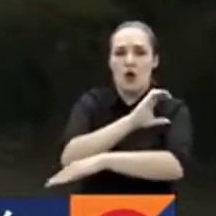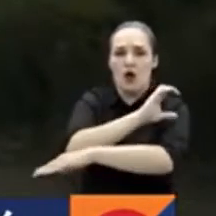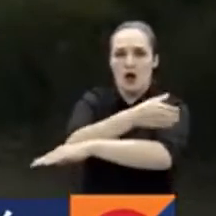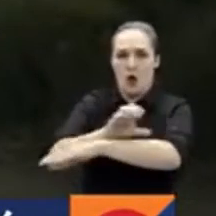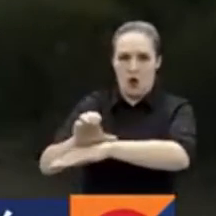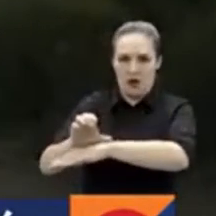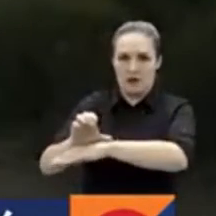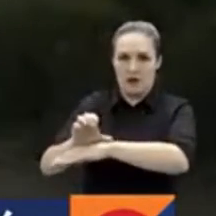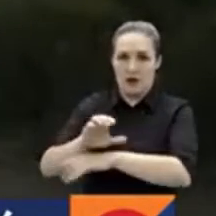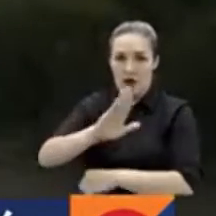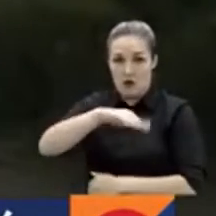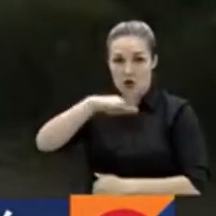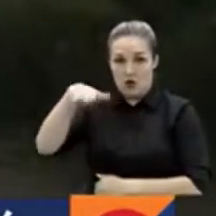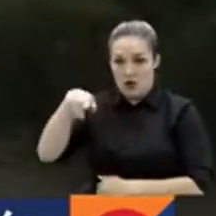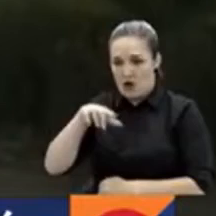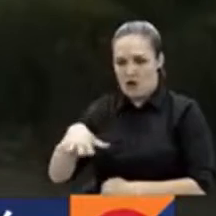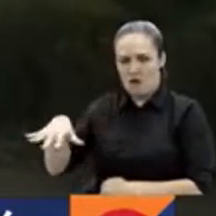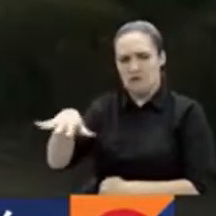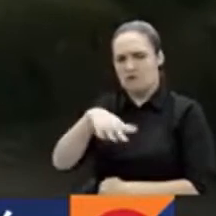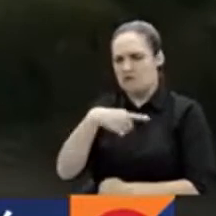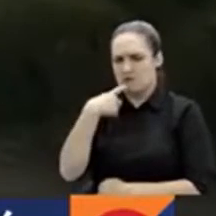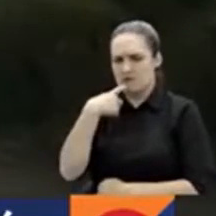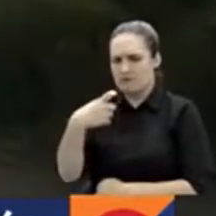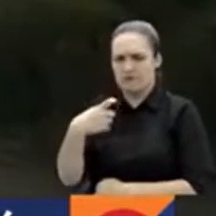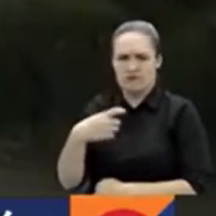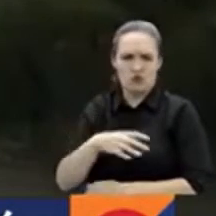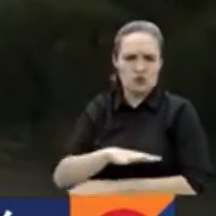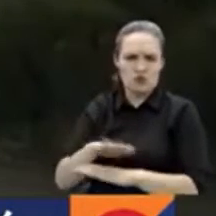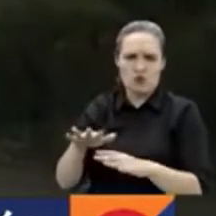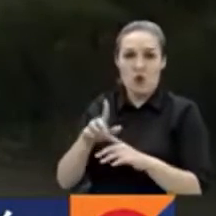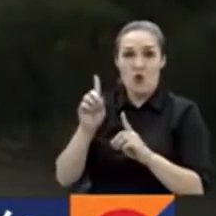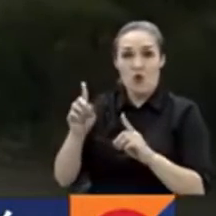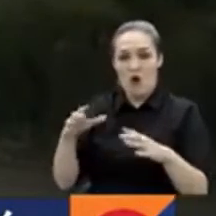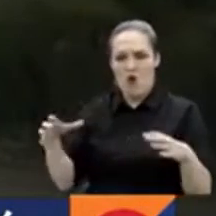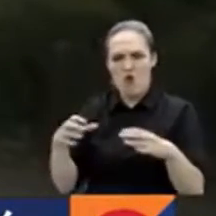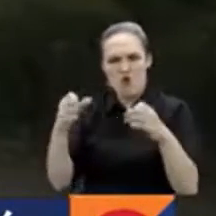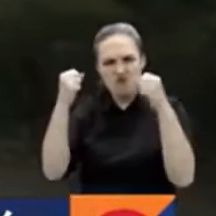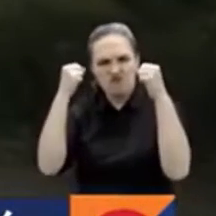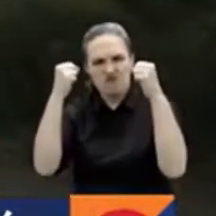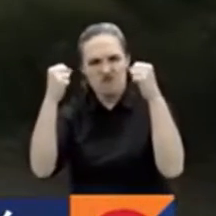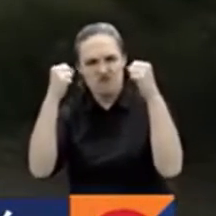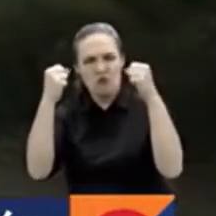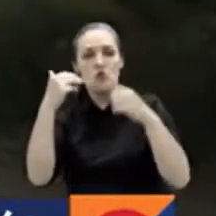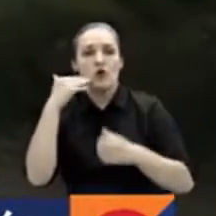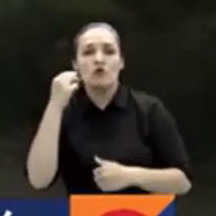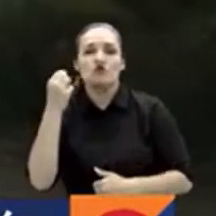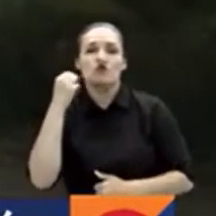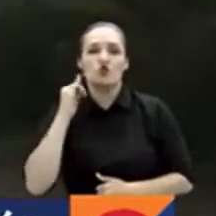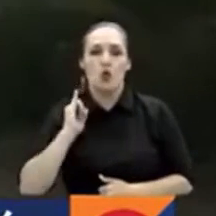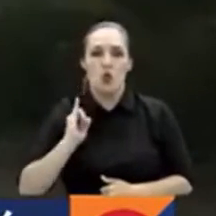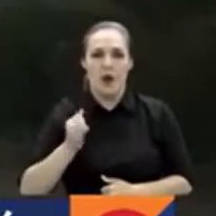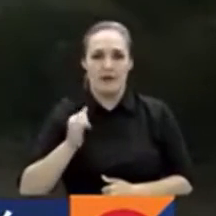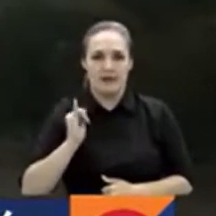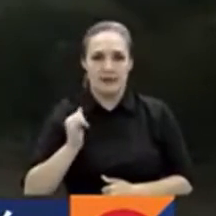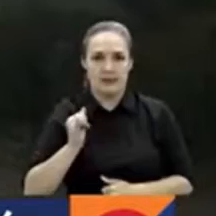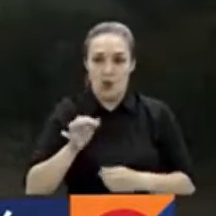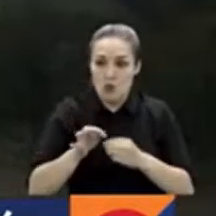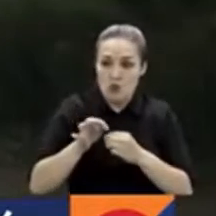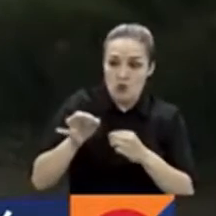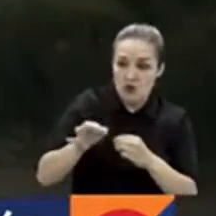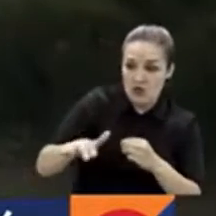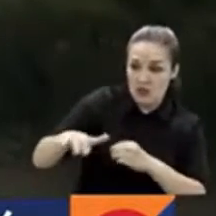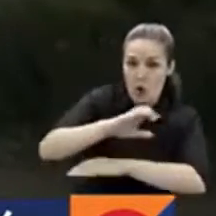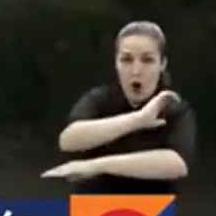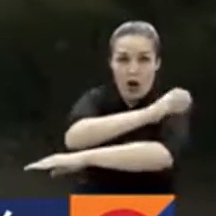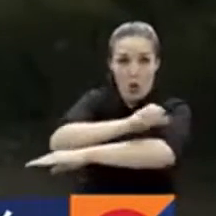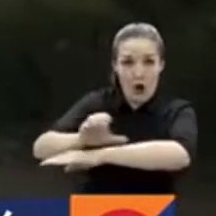Bajo Cauca antioqueño por cuenta de este paro minero que, como usted lo indicaba, inició desde el pasado jueves. Las calles de esta población se han convertido